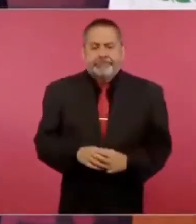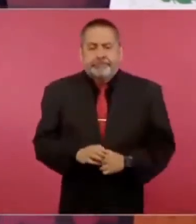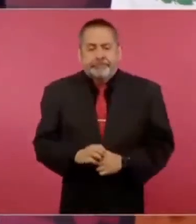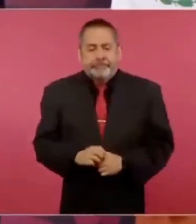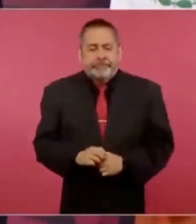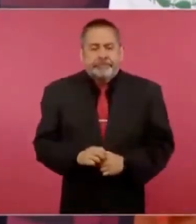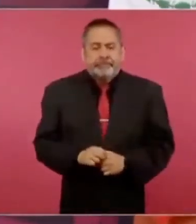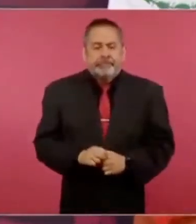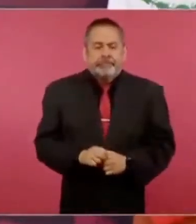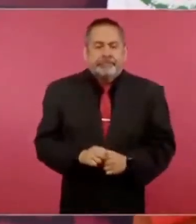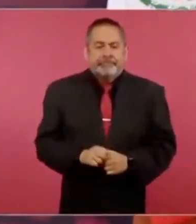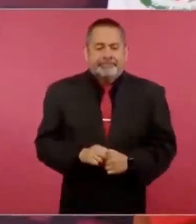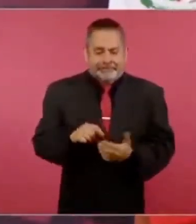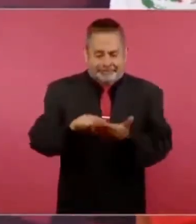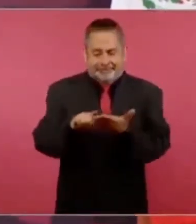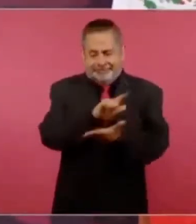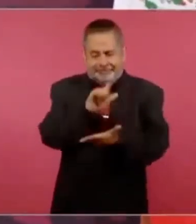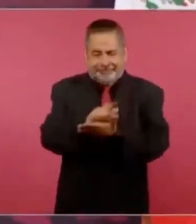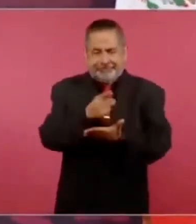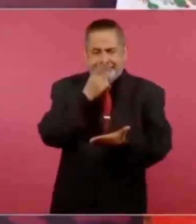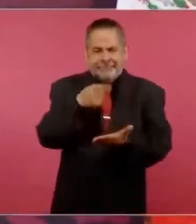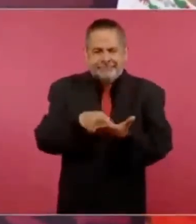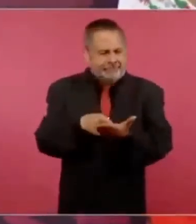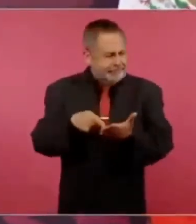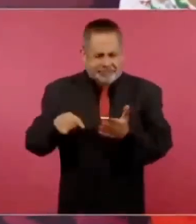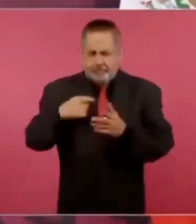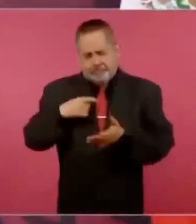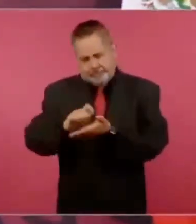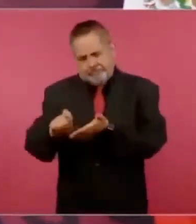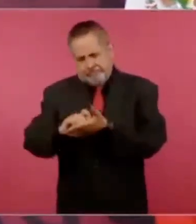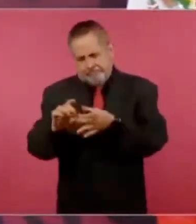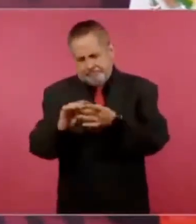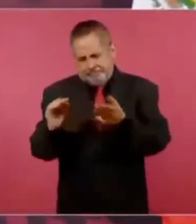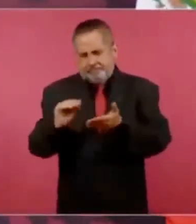que la ley establecía, aquí lo explico,